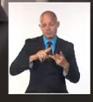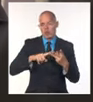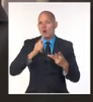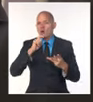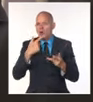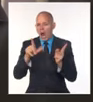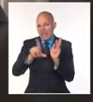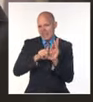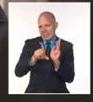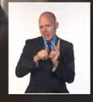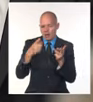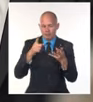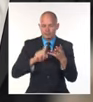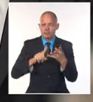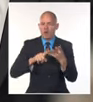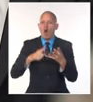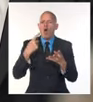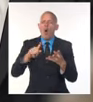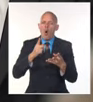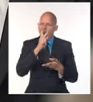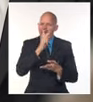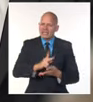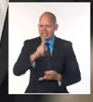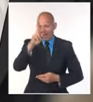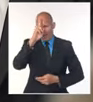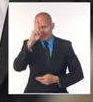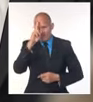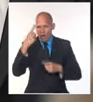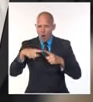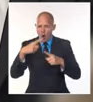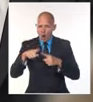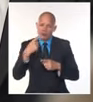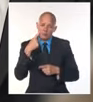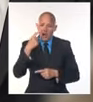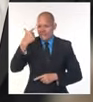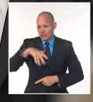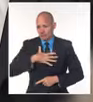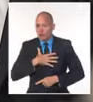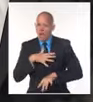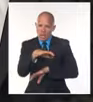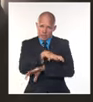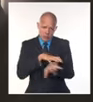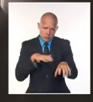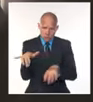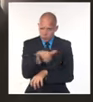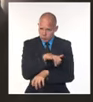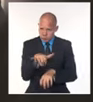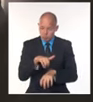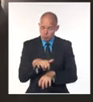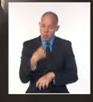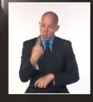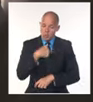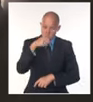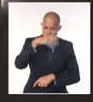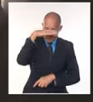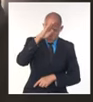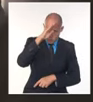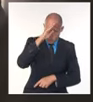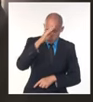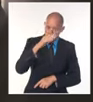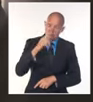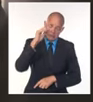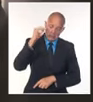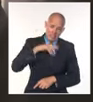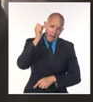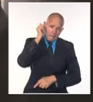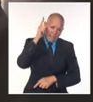las medidas sanitarias, fitosanitarias y veterinarias. Ponemos a disposición de los Estados miembros las experiencias y